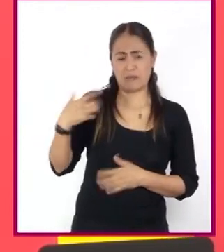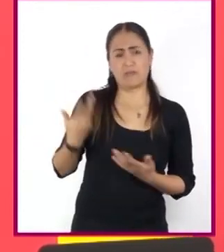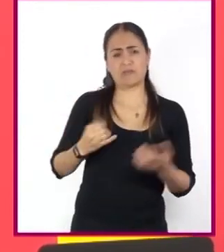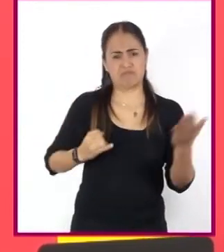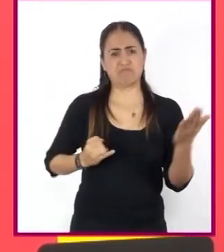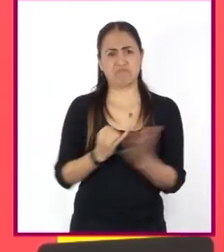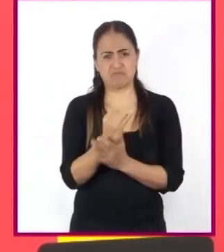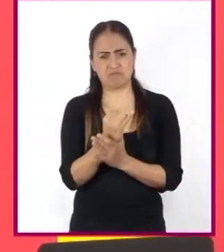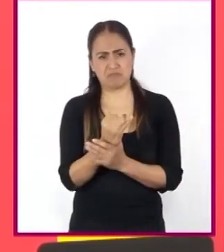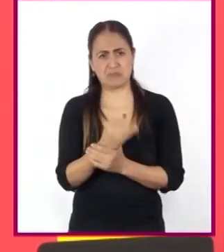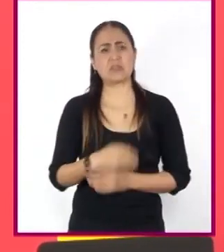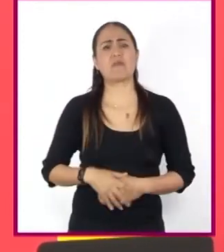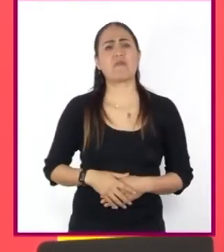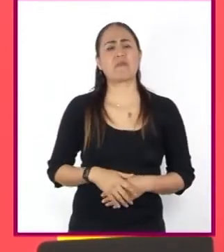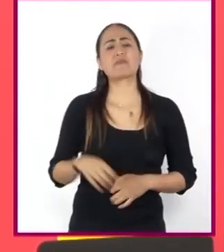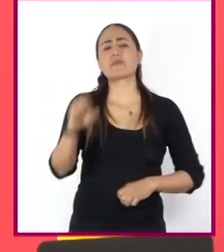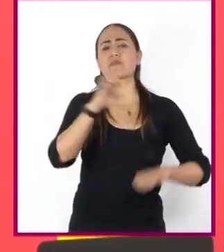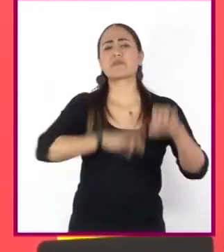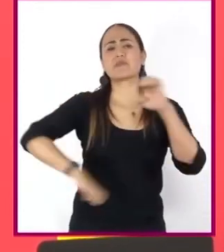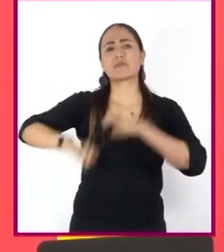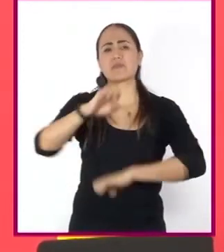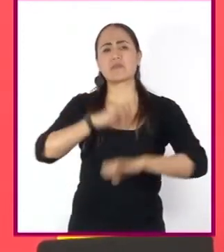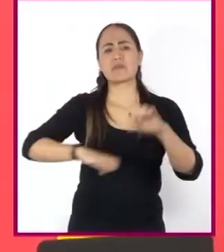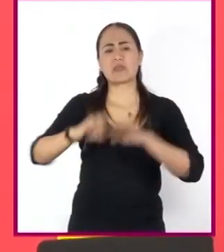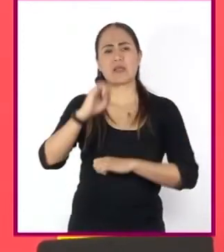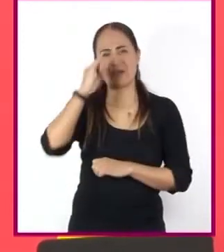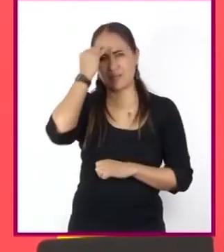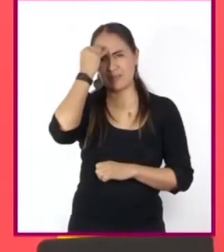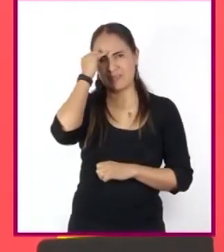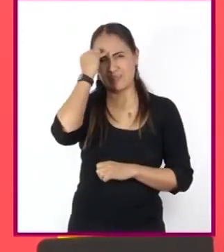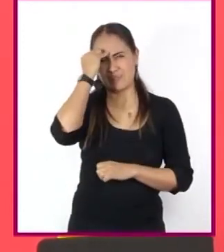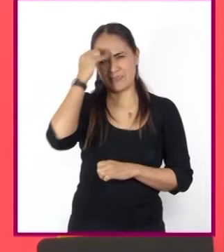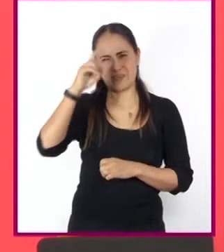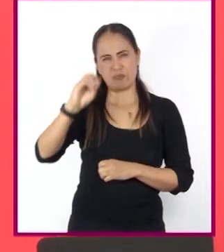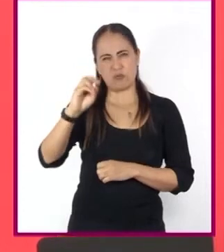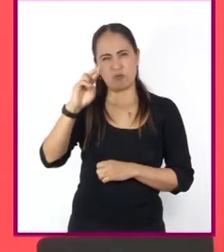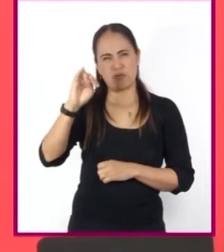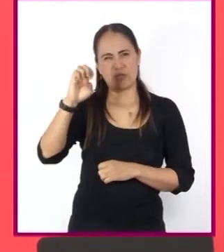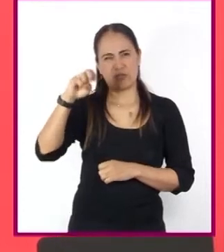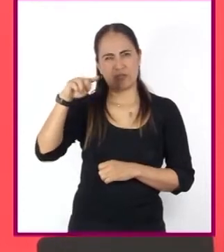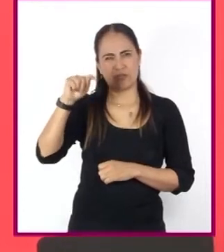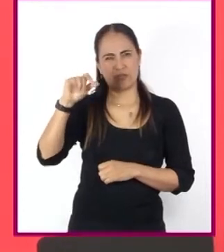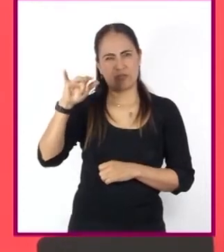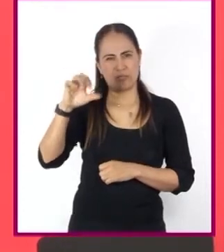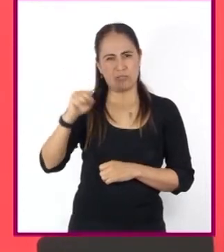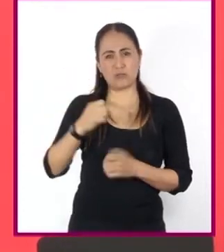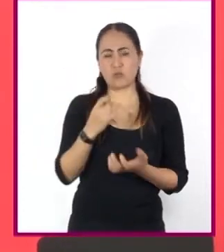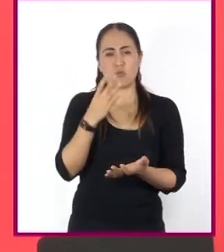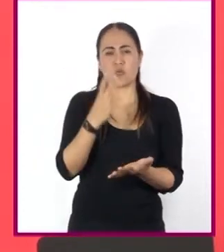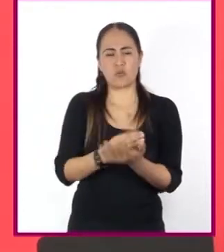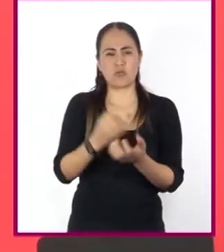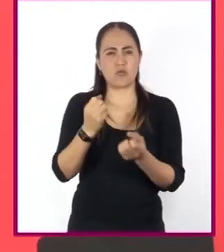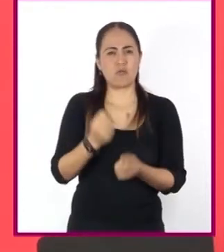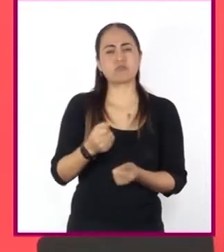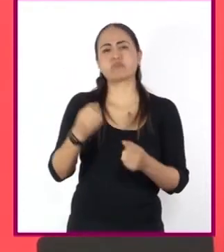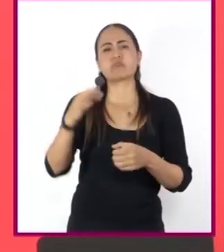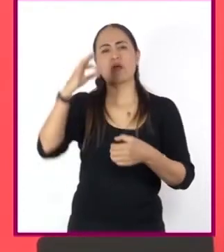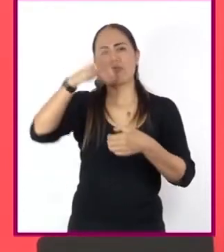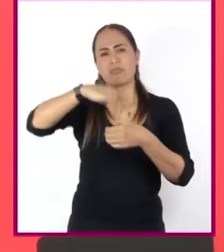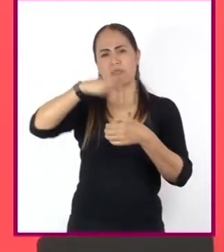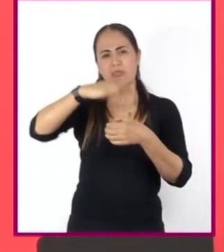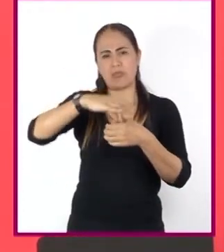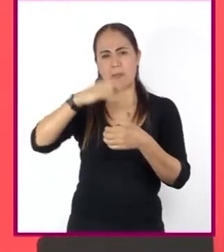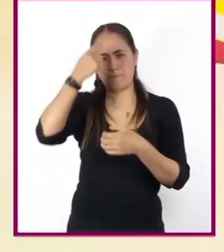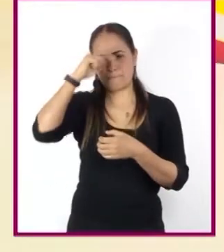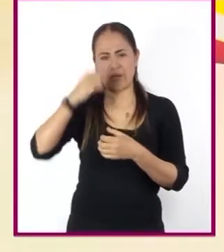de subsidiar la Compañía Británica de las Indias Orientales, otorgándole el monopolio de la exportación del té hacia las